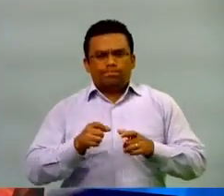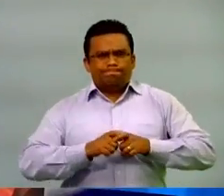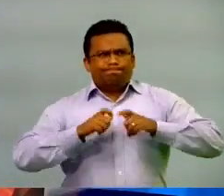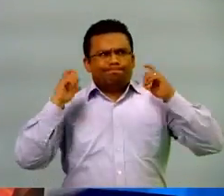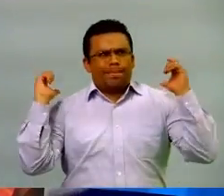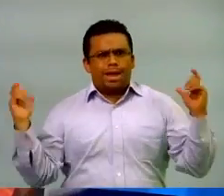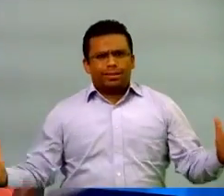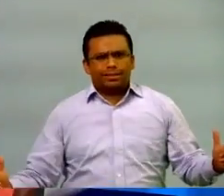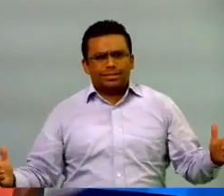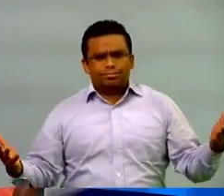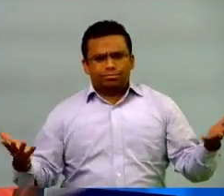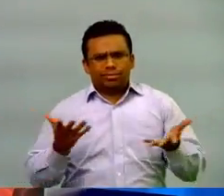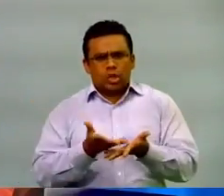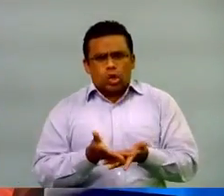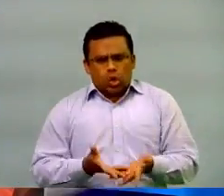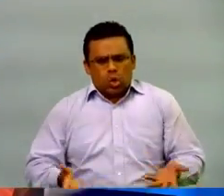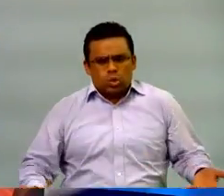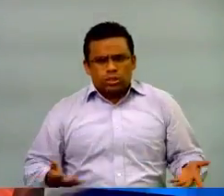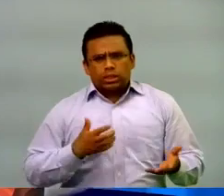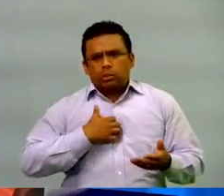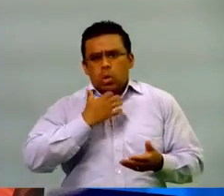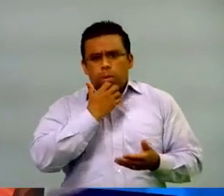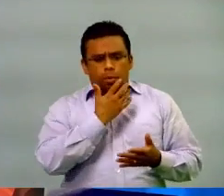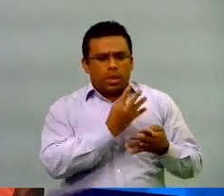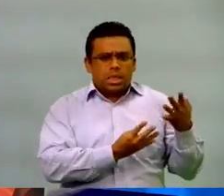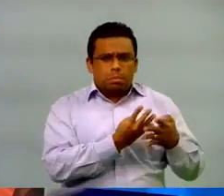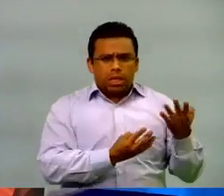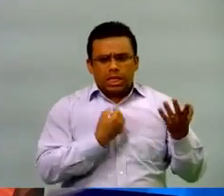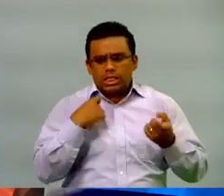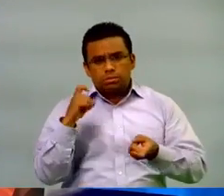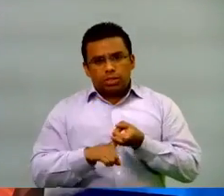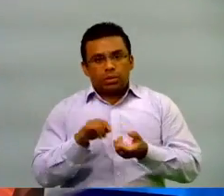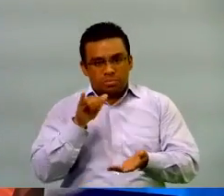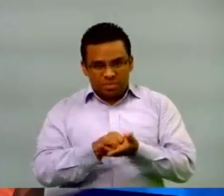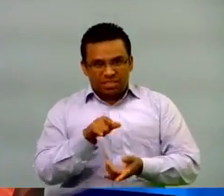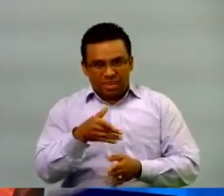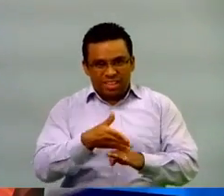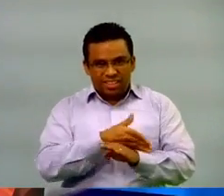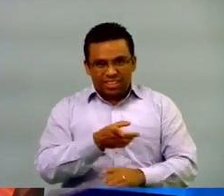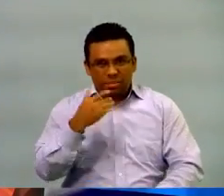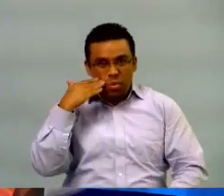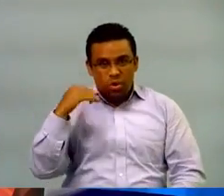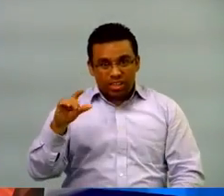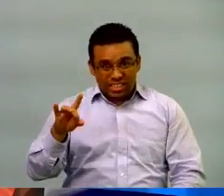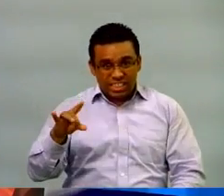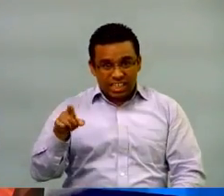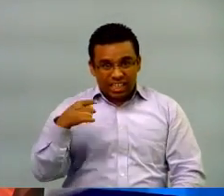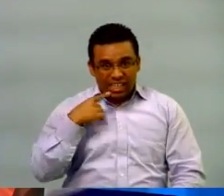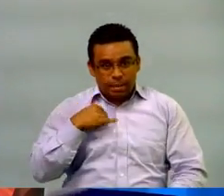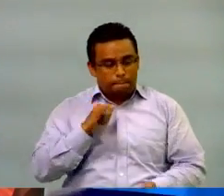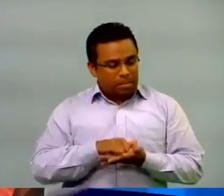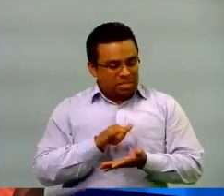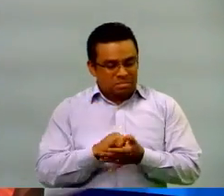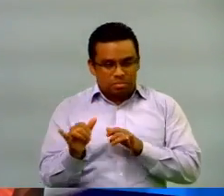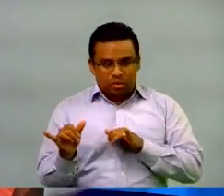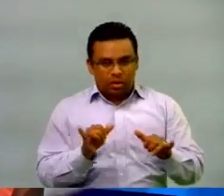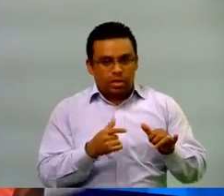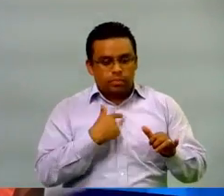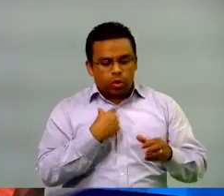cuando pueden, desde matemáticas, español, como nos comentaba Doménica, poder hacer estos avances, poder llevar a